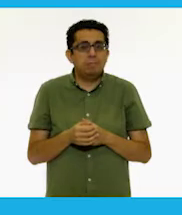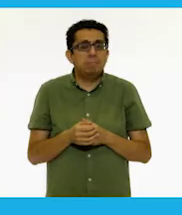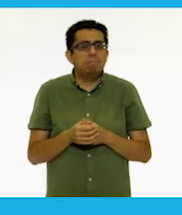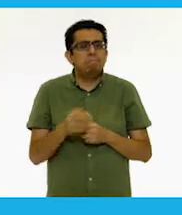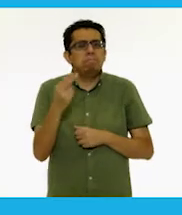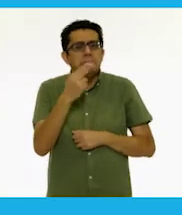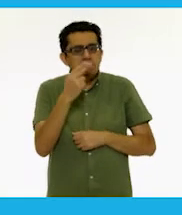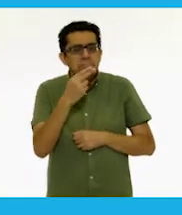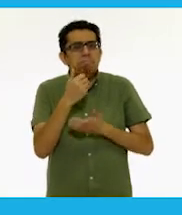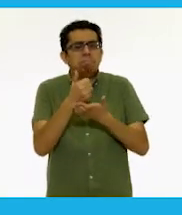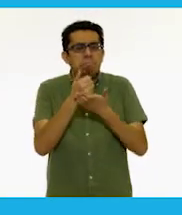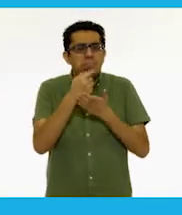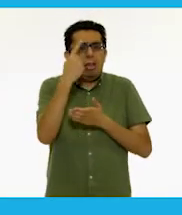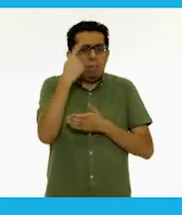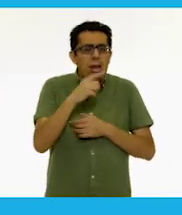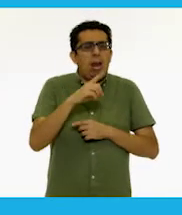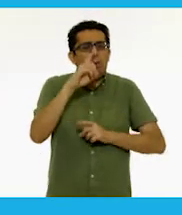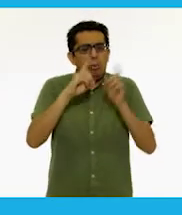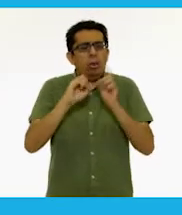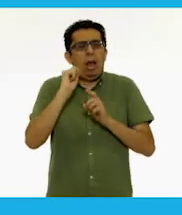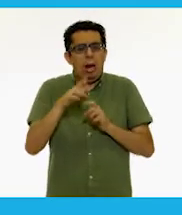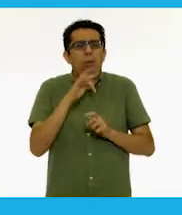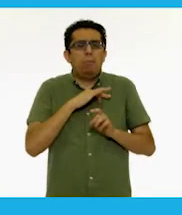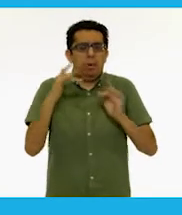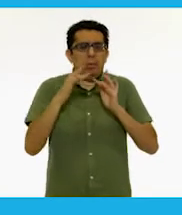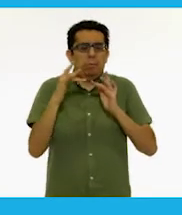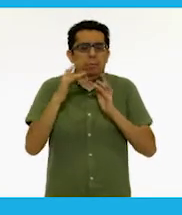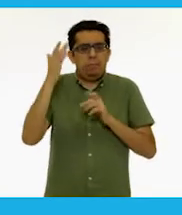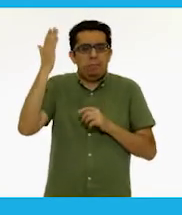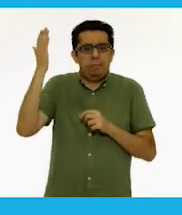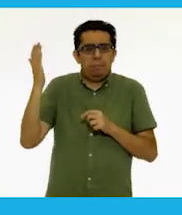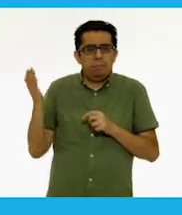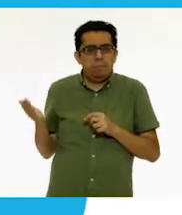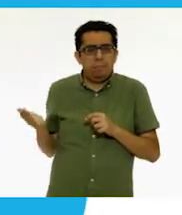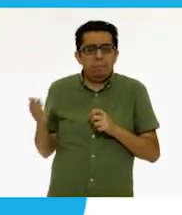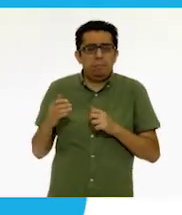Si necesitas ayuda para resolver tus dudas, contáctanos.